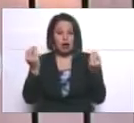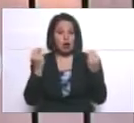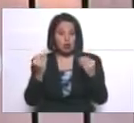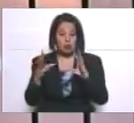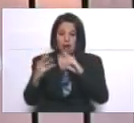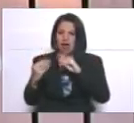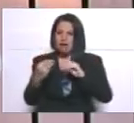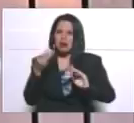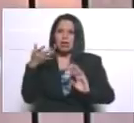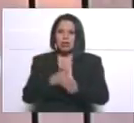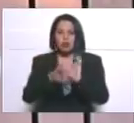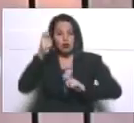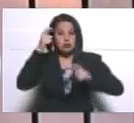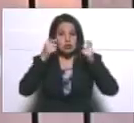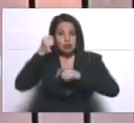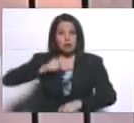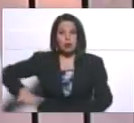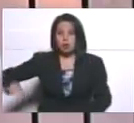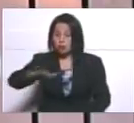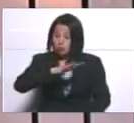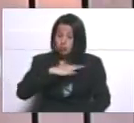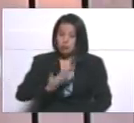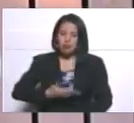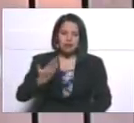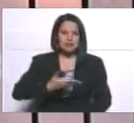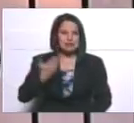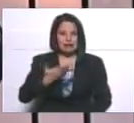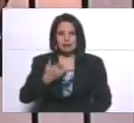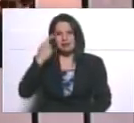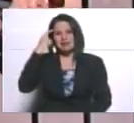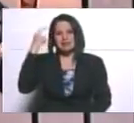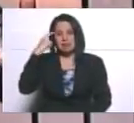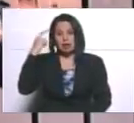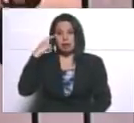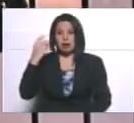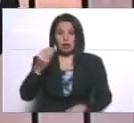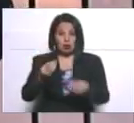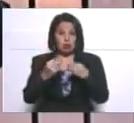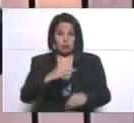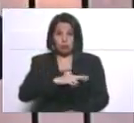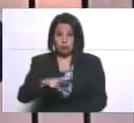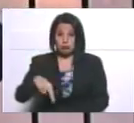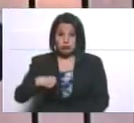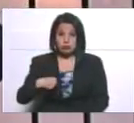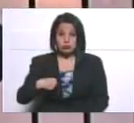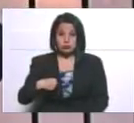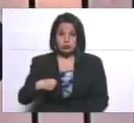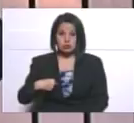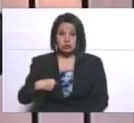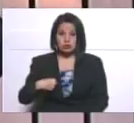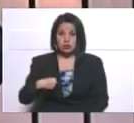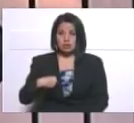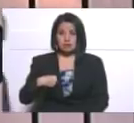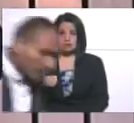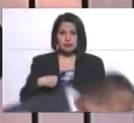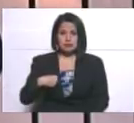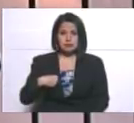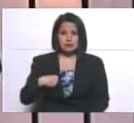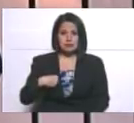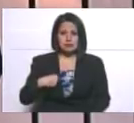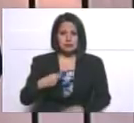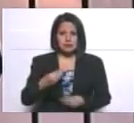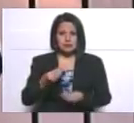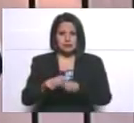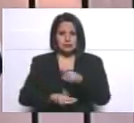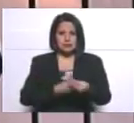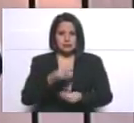con Chávez, con nuestro pueblo, muy importante tenerlo en cuenta que así como nosotros estamos diciendo, y es